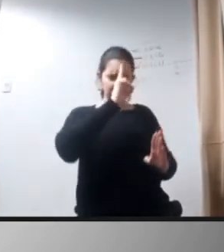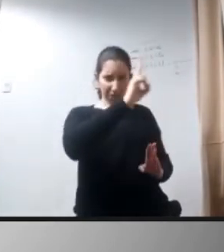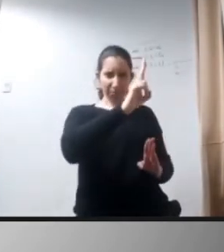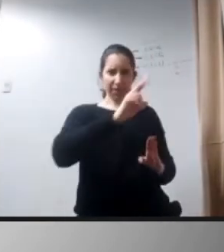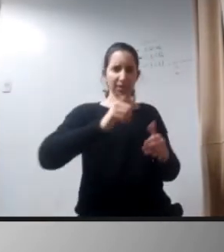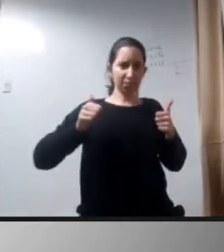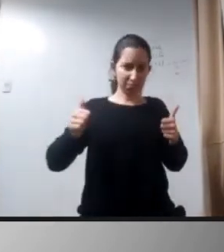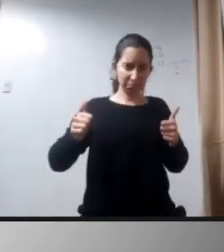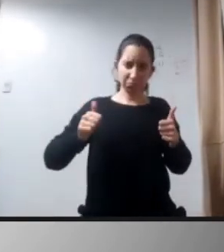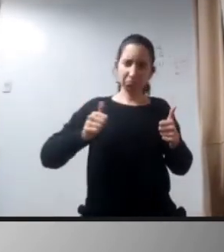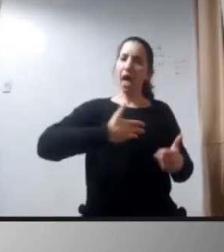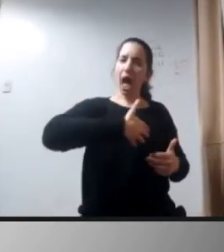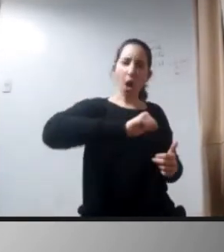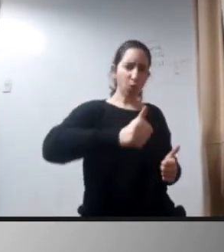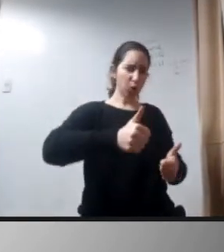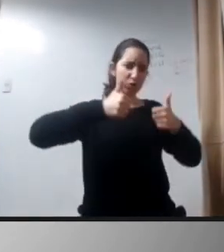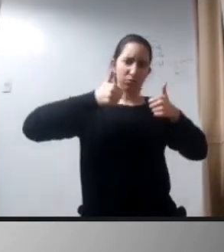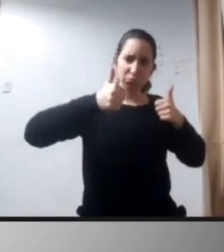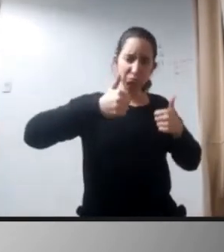soy pro aborto.